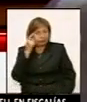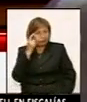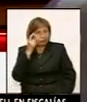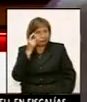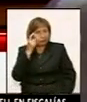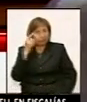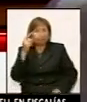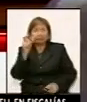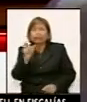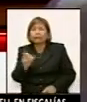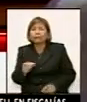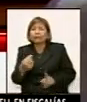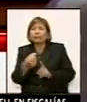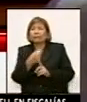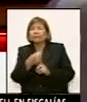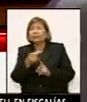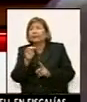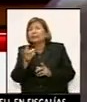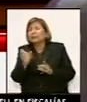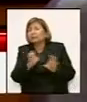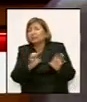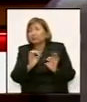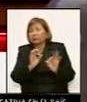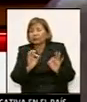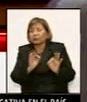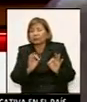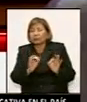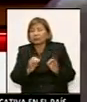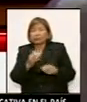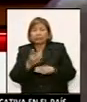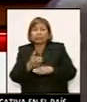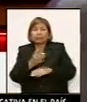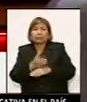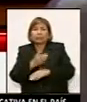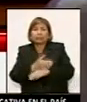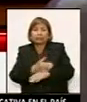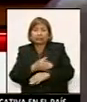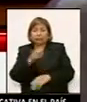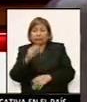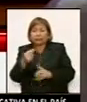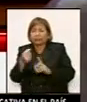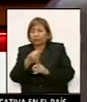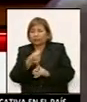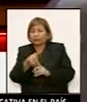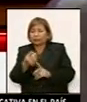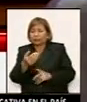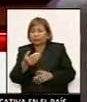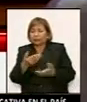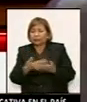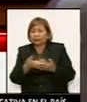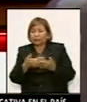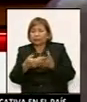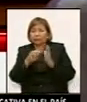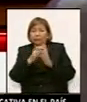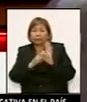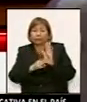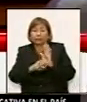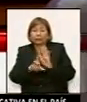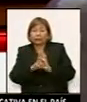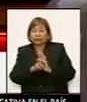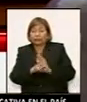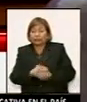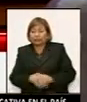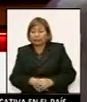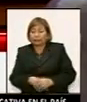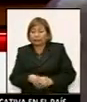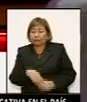el agresor, pero no hacemos nada, no estamos avanzando sobre las víctimas. Yo he presentado un proyecto de ley,